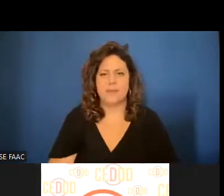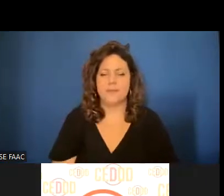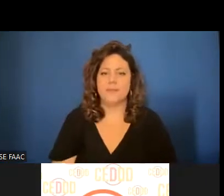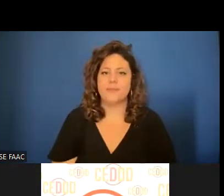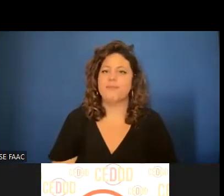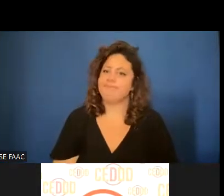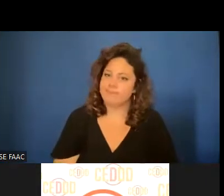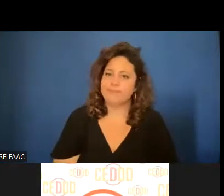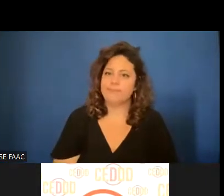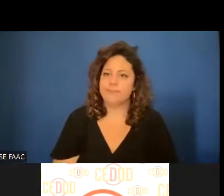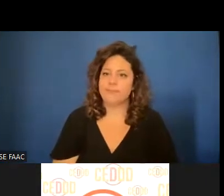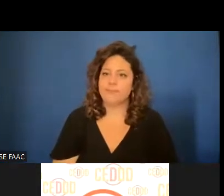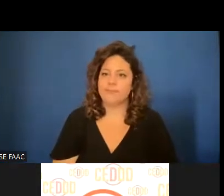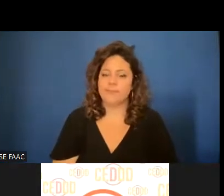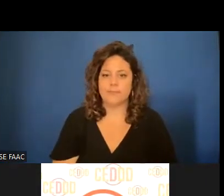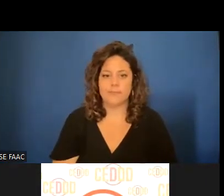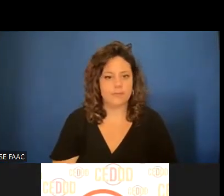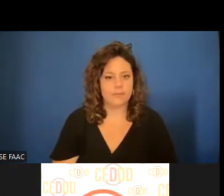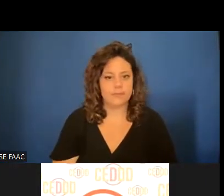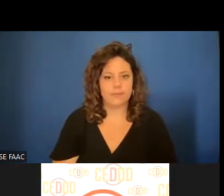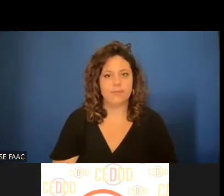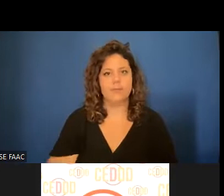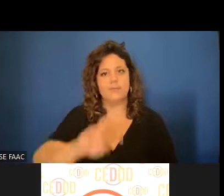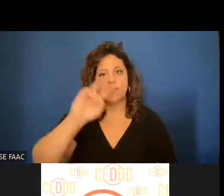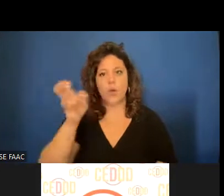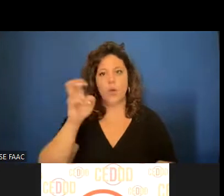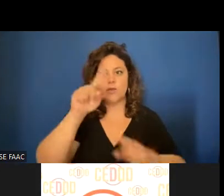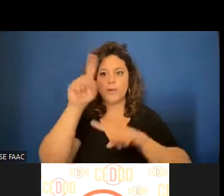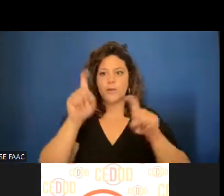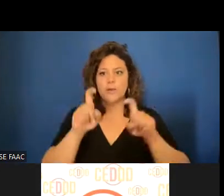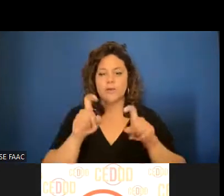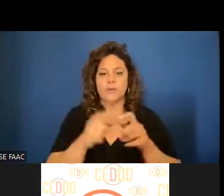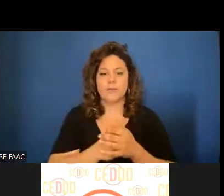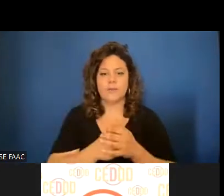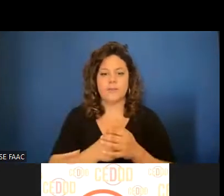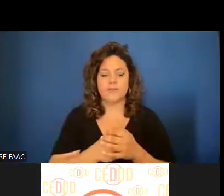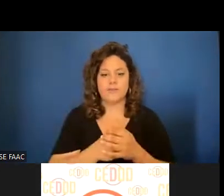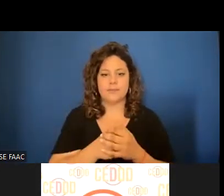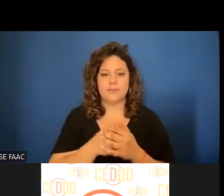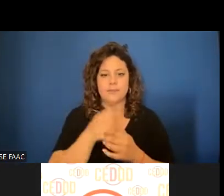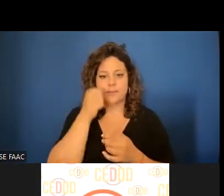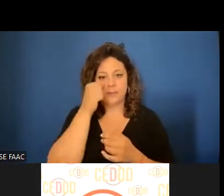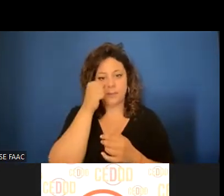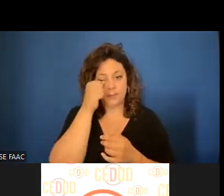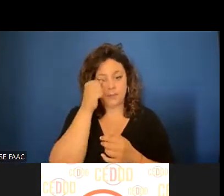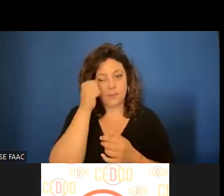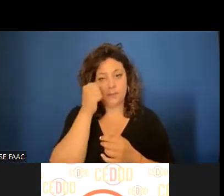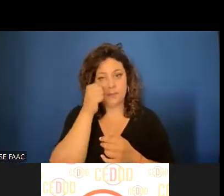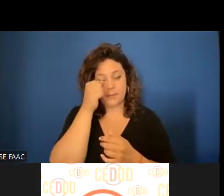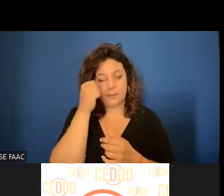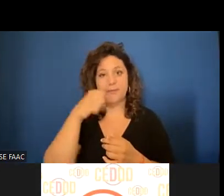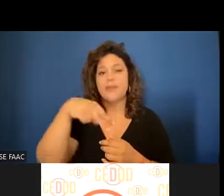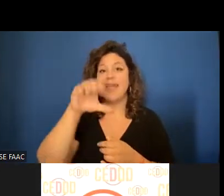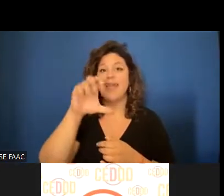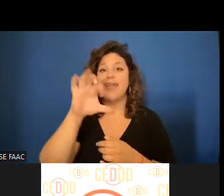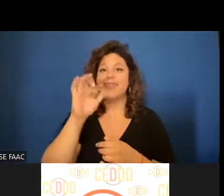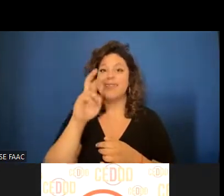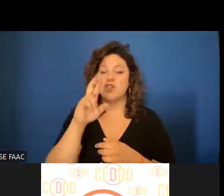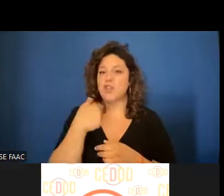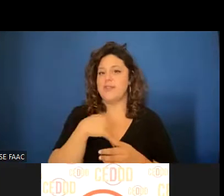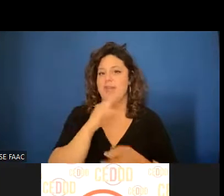utilización política, ¿no?, que se Sí. hacen algunas leyes, como tratar de introducir como nuevo algo que ya está